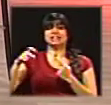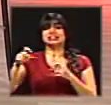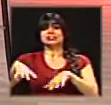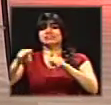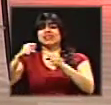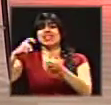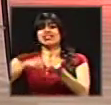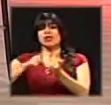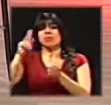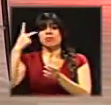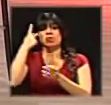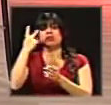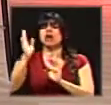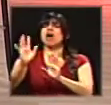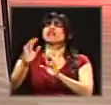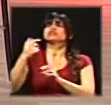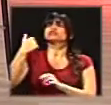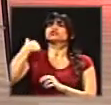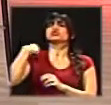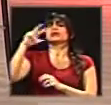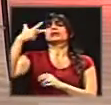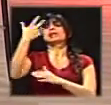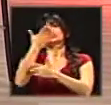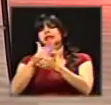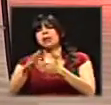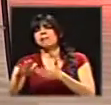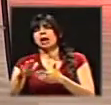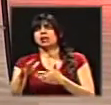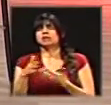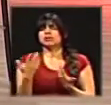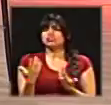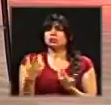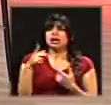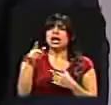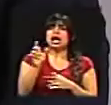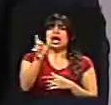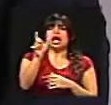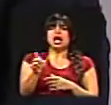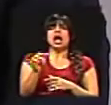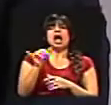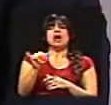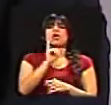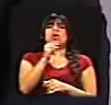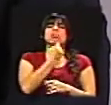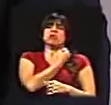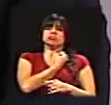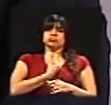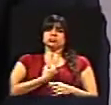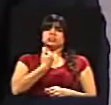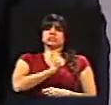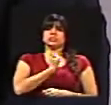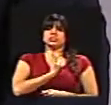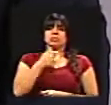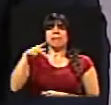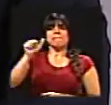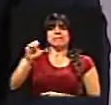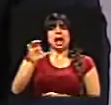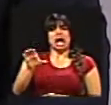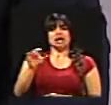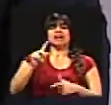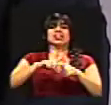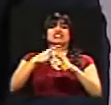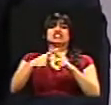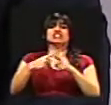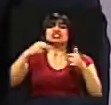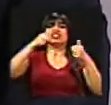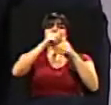deuda política, dice, no voy a ocupar la tercera parte. Es una práctica clásica autoflagelante de sí mismo, que se pone en desventaja